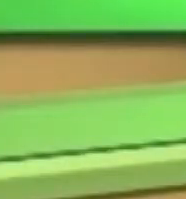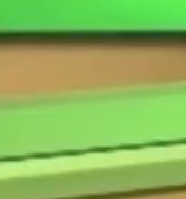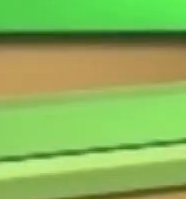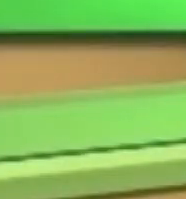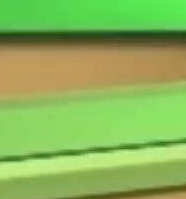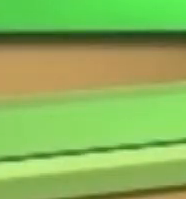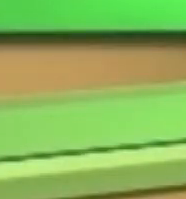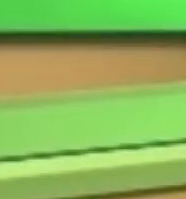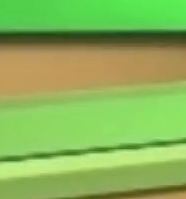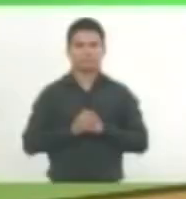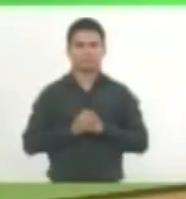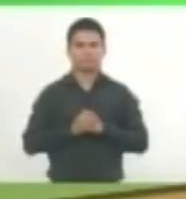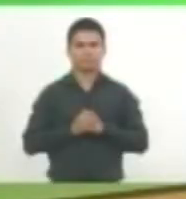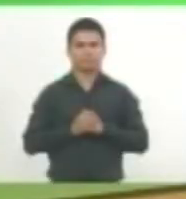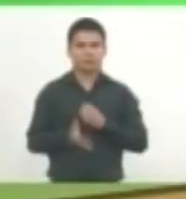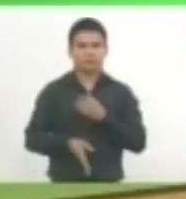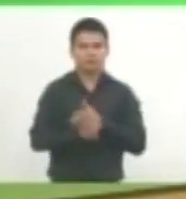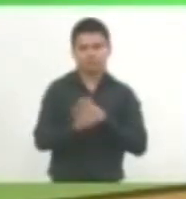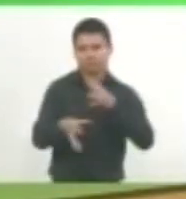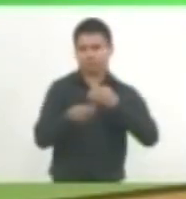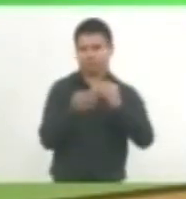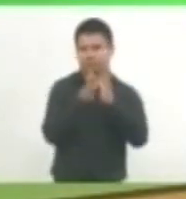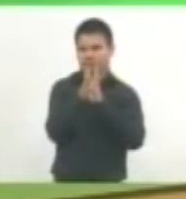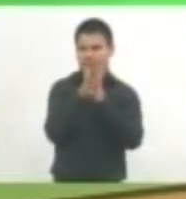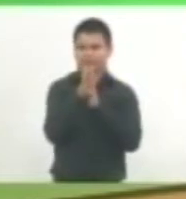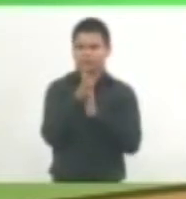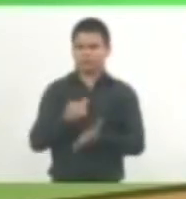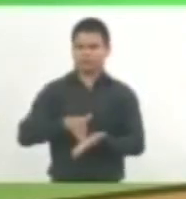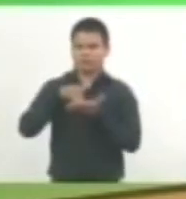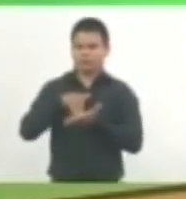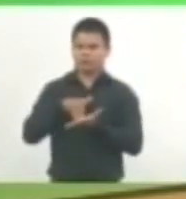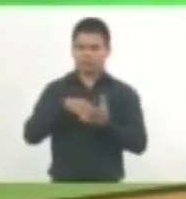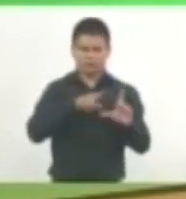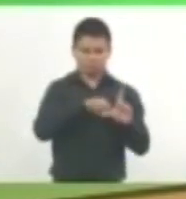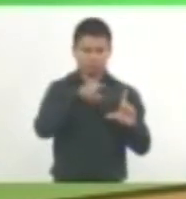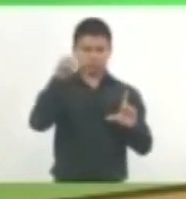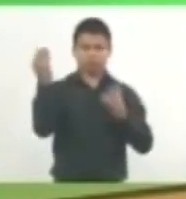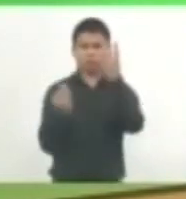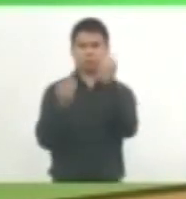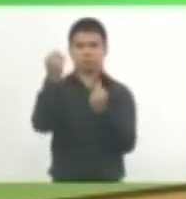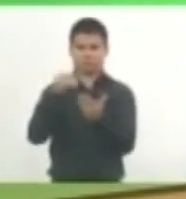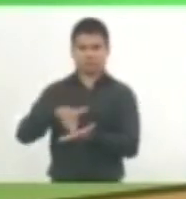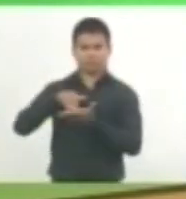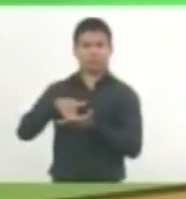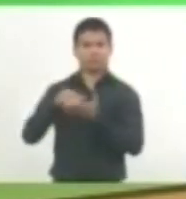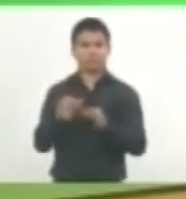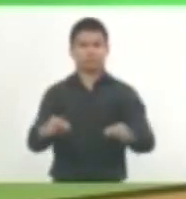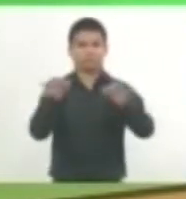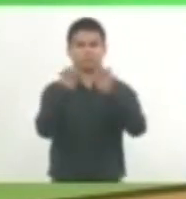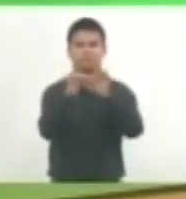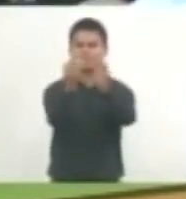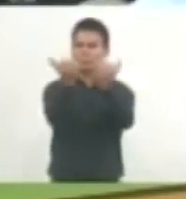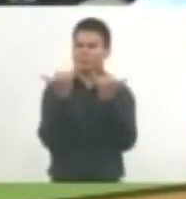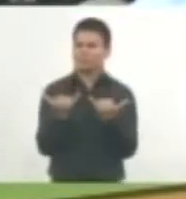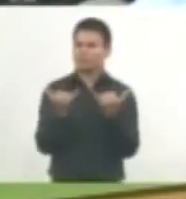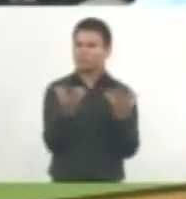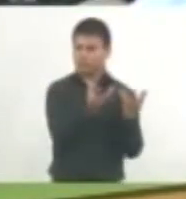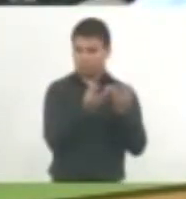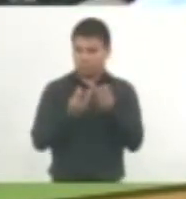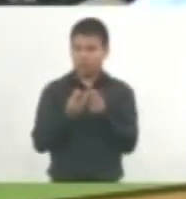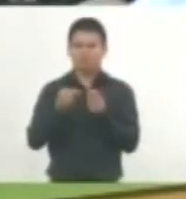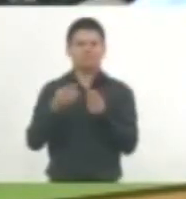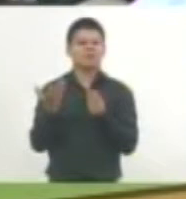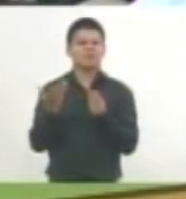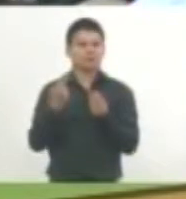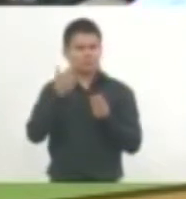Continuamos con más información. Estabilidad económica, formación de líderes e implementación de más recursos fueron los principales aspectos resaltados